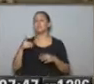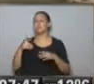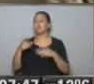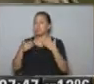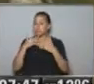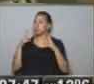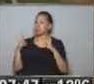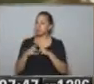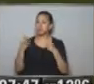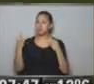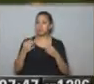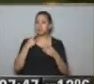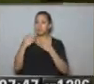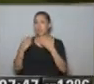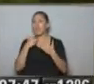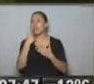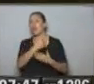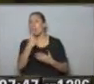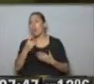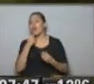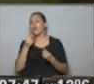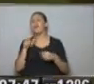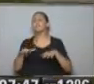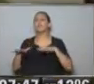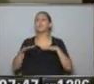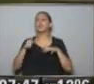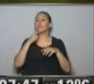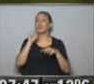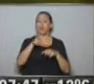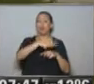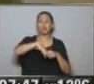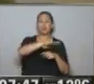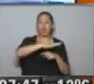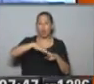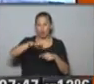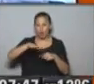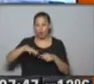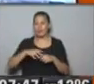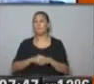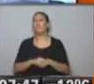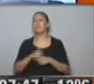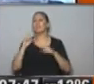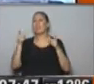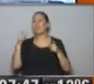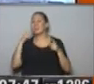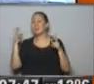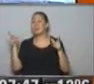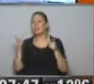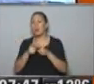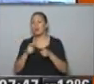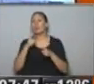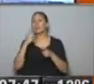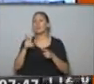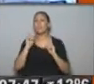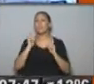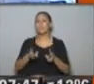y cada uno de los representantes comentó cuál era la situación actual de su distrito de la reunión también participaron el secretario general de la